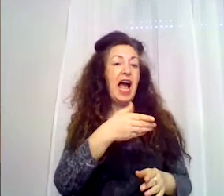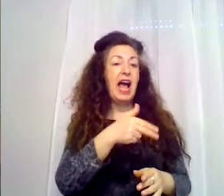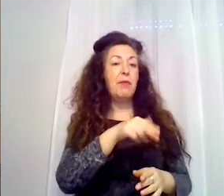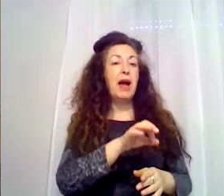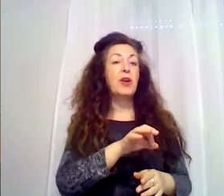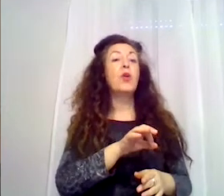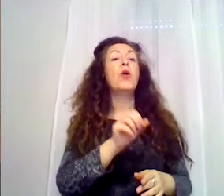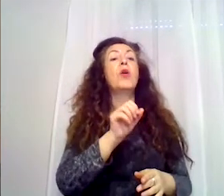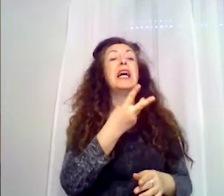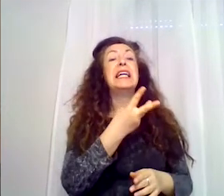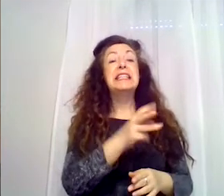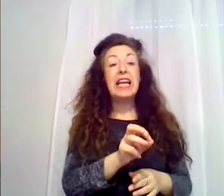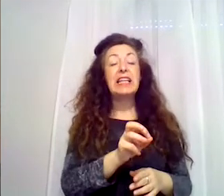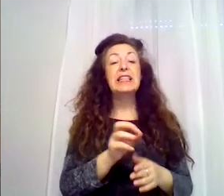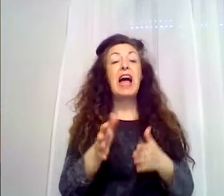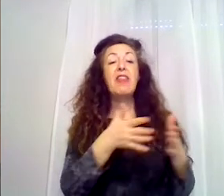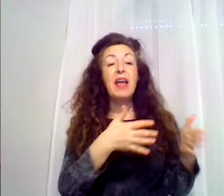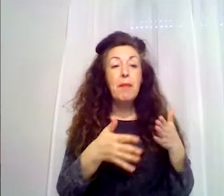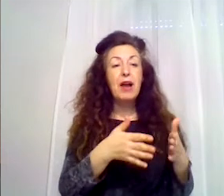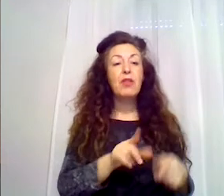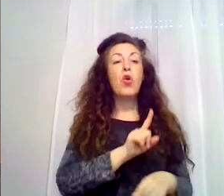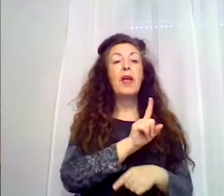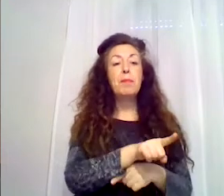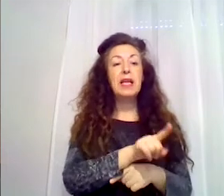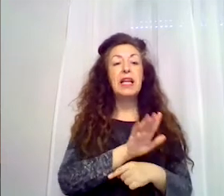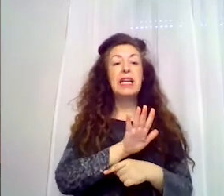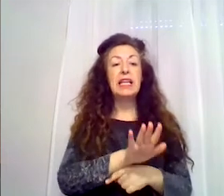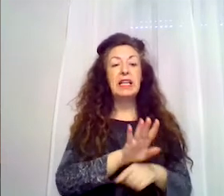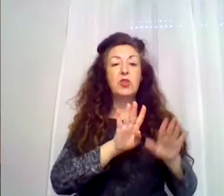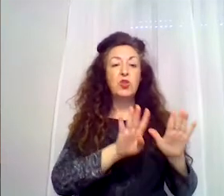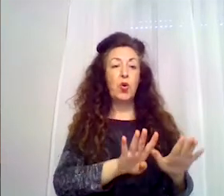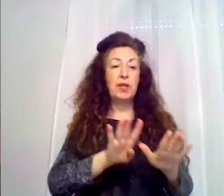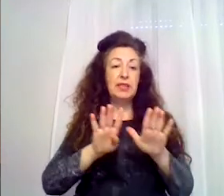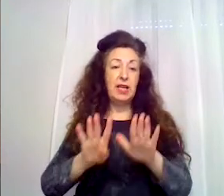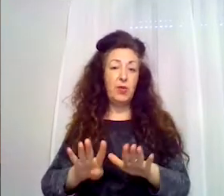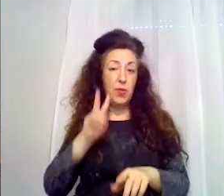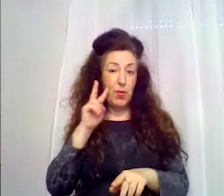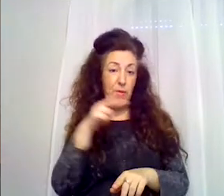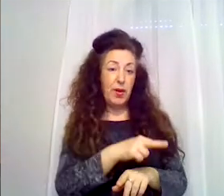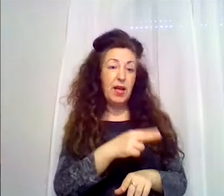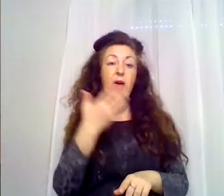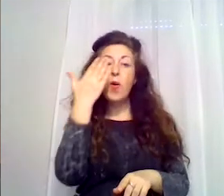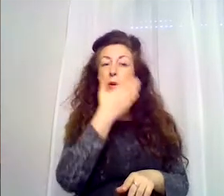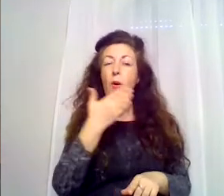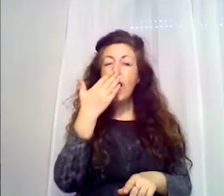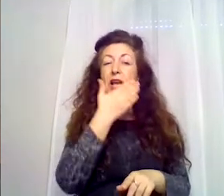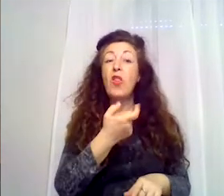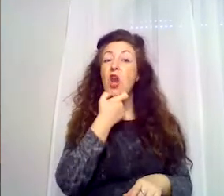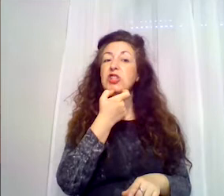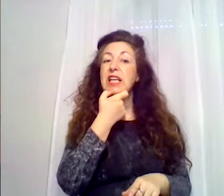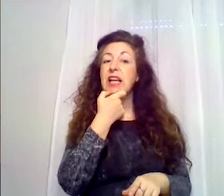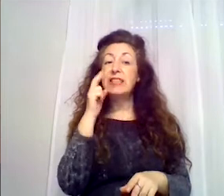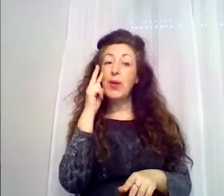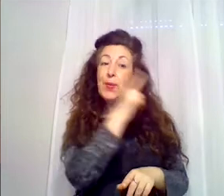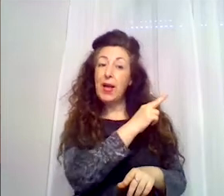Shelton. Entonces quizá del nombre de su mentor y del apellido de la esposa de su mentor pudo